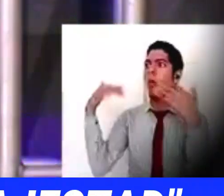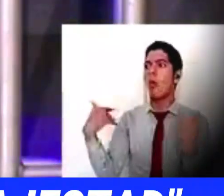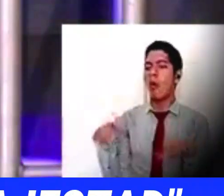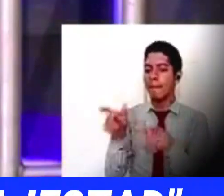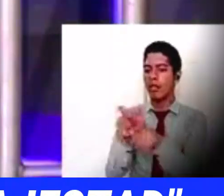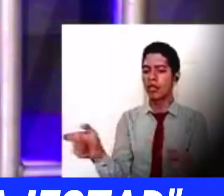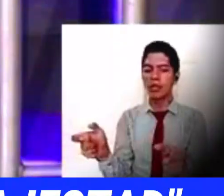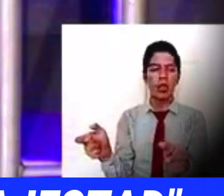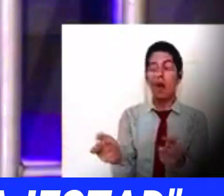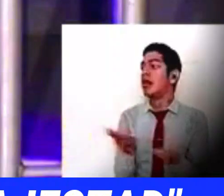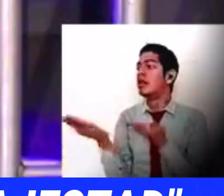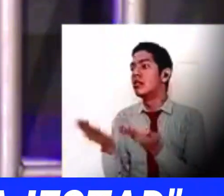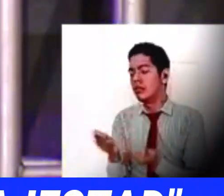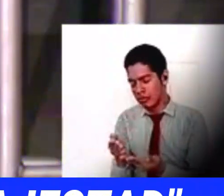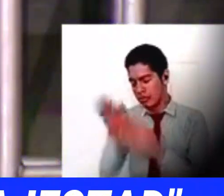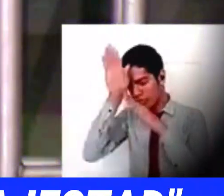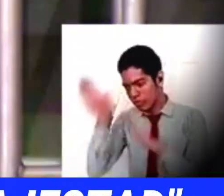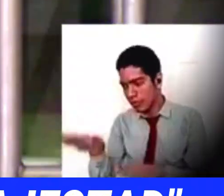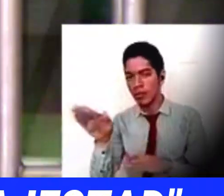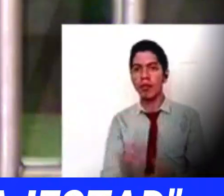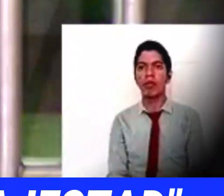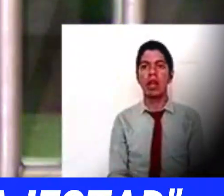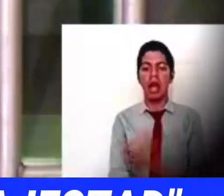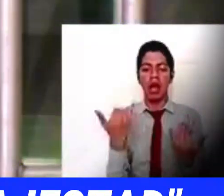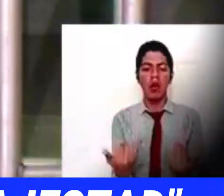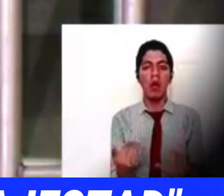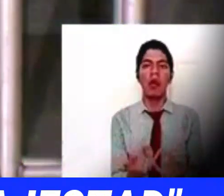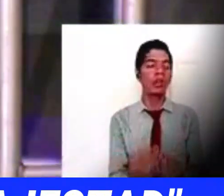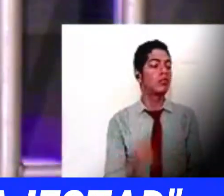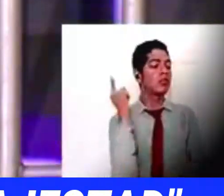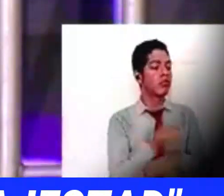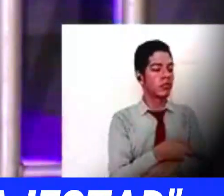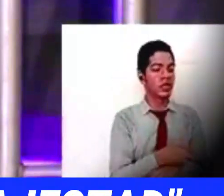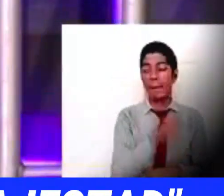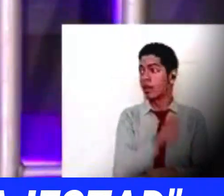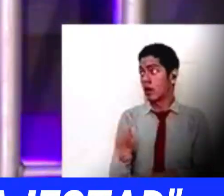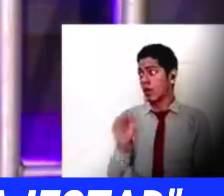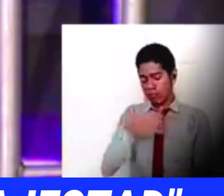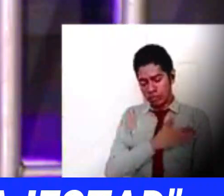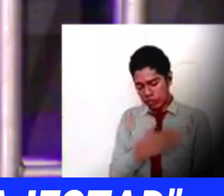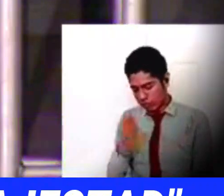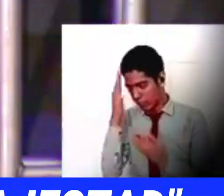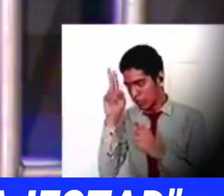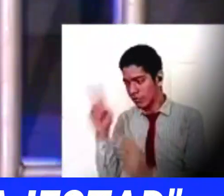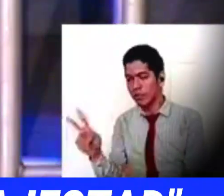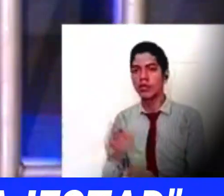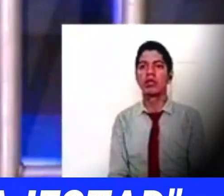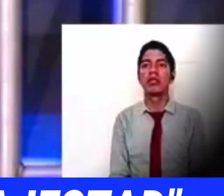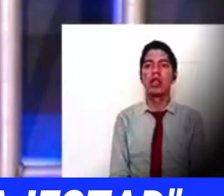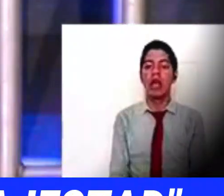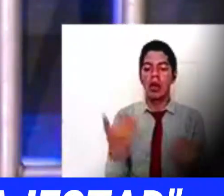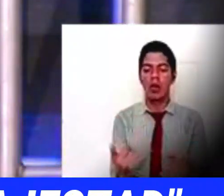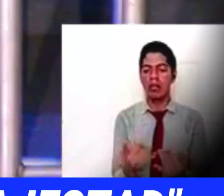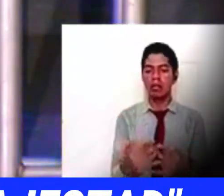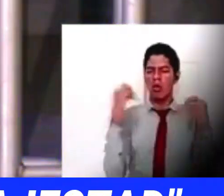ordena rey. El hombre que tiene las bondades, que sale a la guerra y Dios le da victorias. El hombre